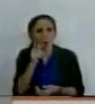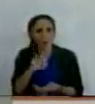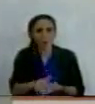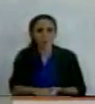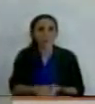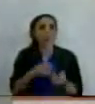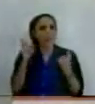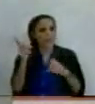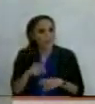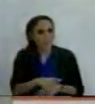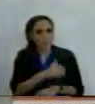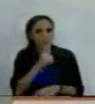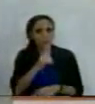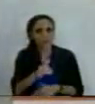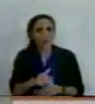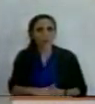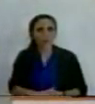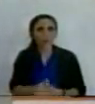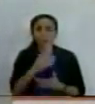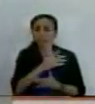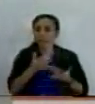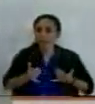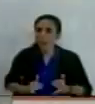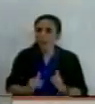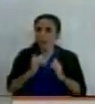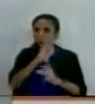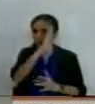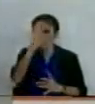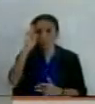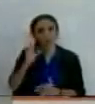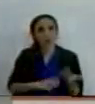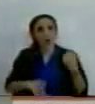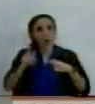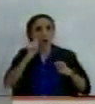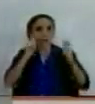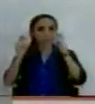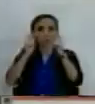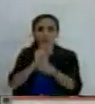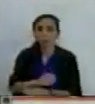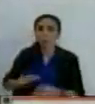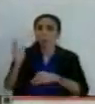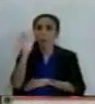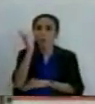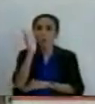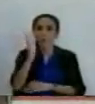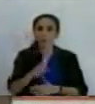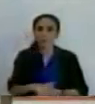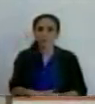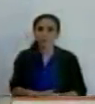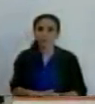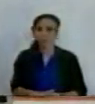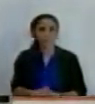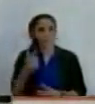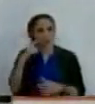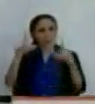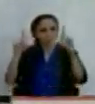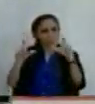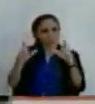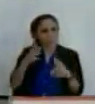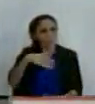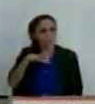además que la hija de Diosdado logró un tour por el Congreso. Eso. Y nadie le tomó una foto, ¿vale?